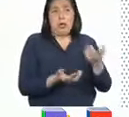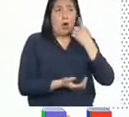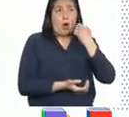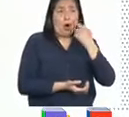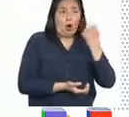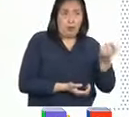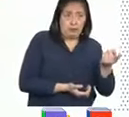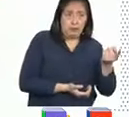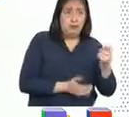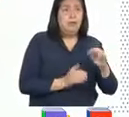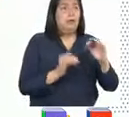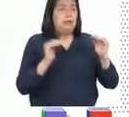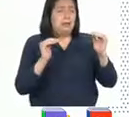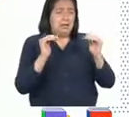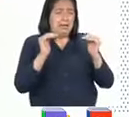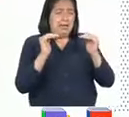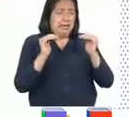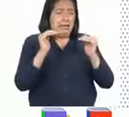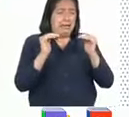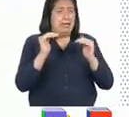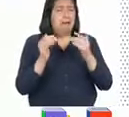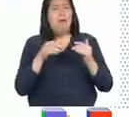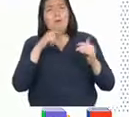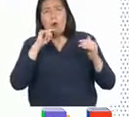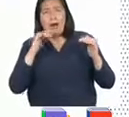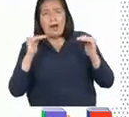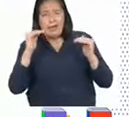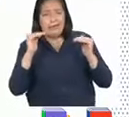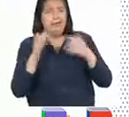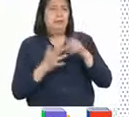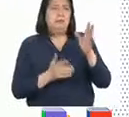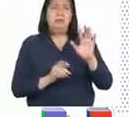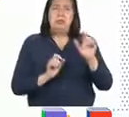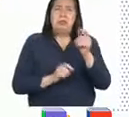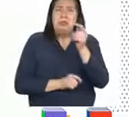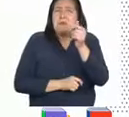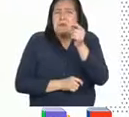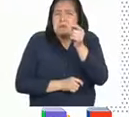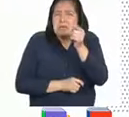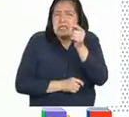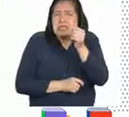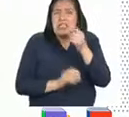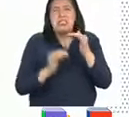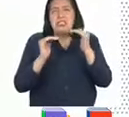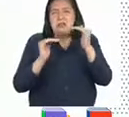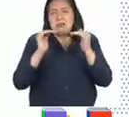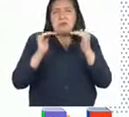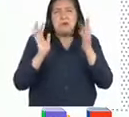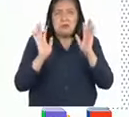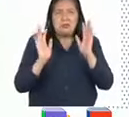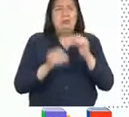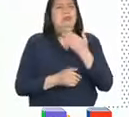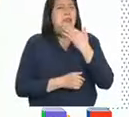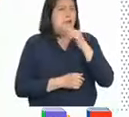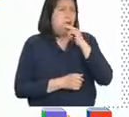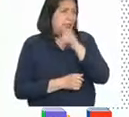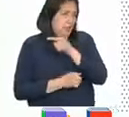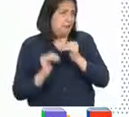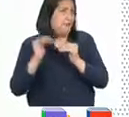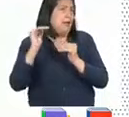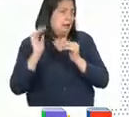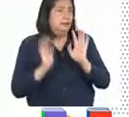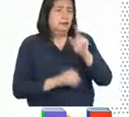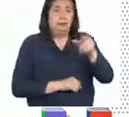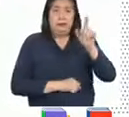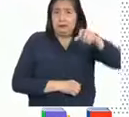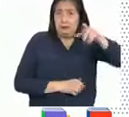cantidad de varones es muy similar a la cantidad de mujeres, pero que existe una pequeña diferencia a favor de las mujeres.